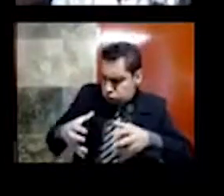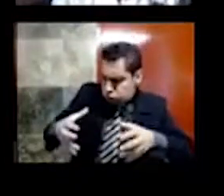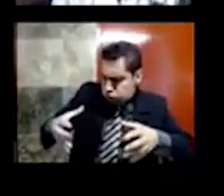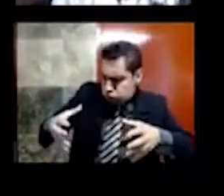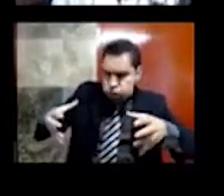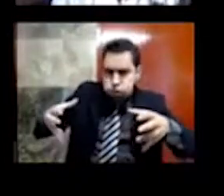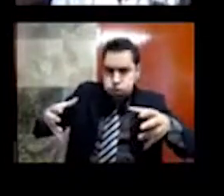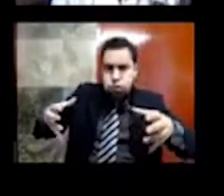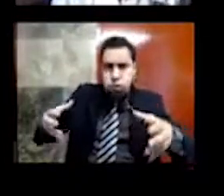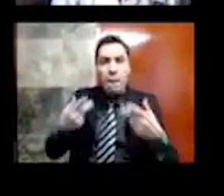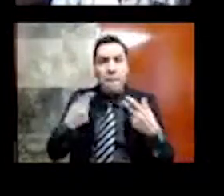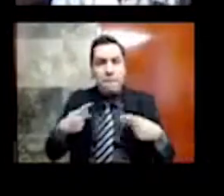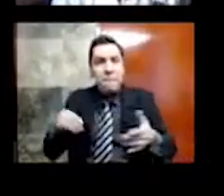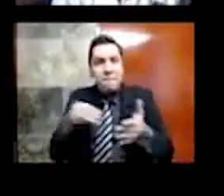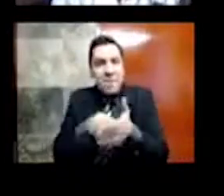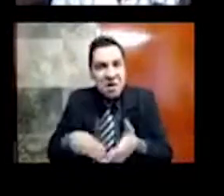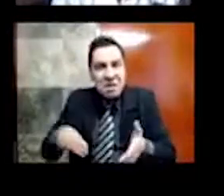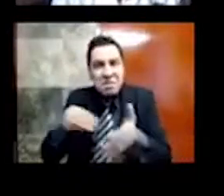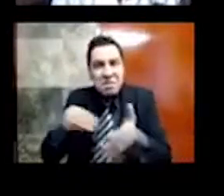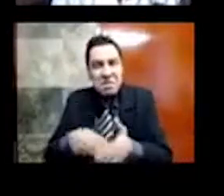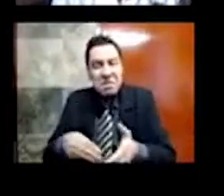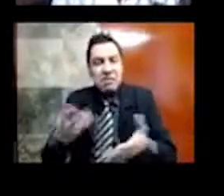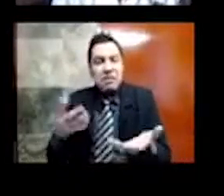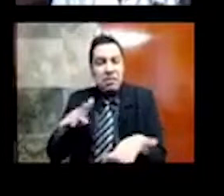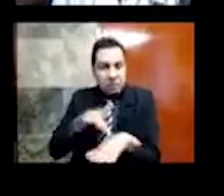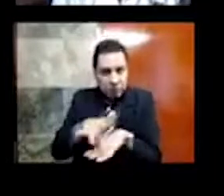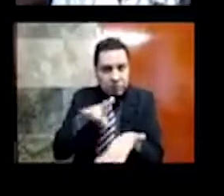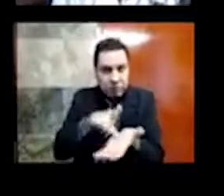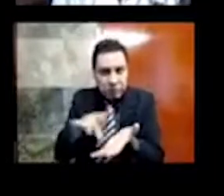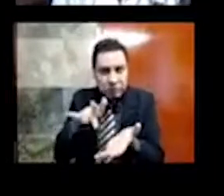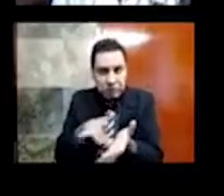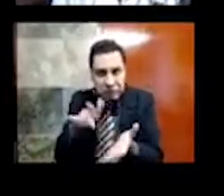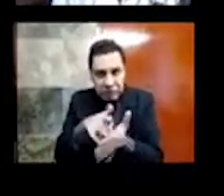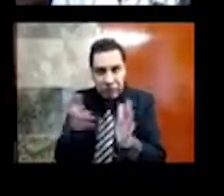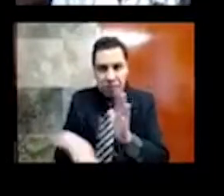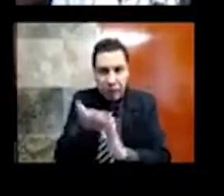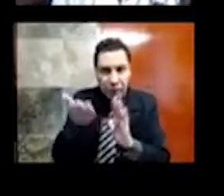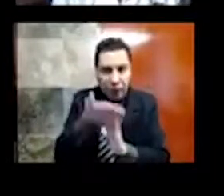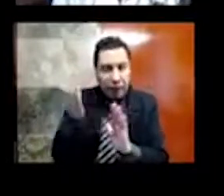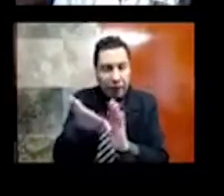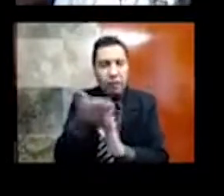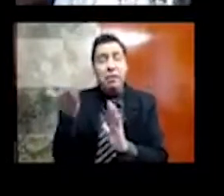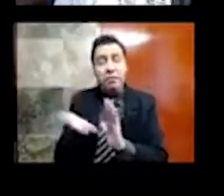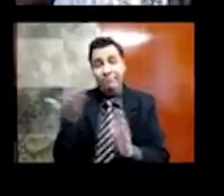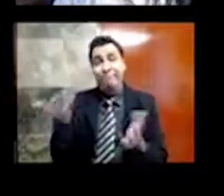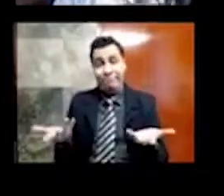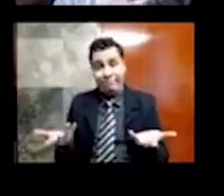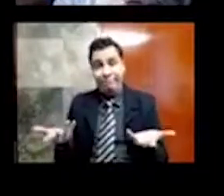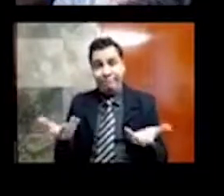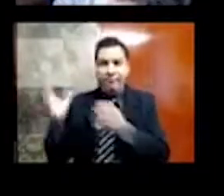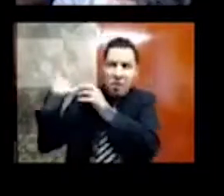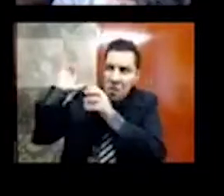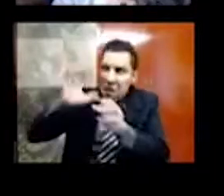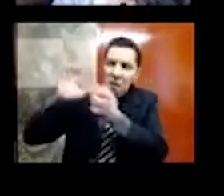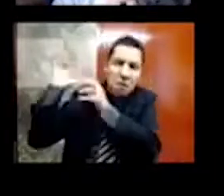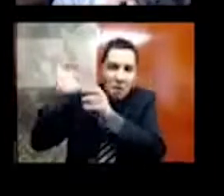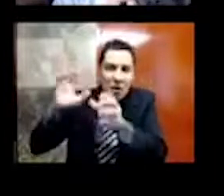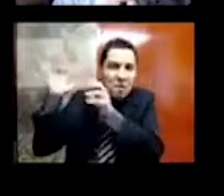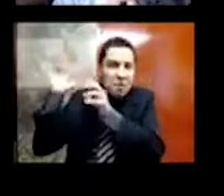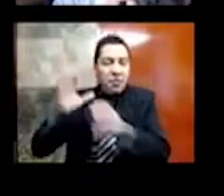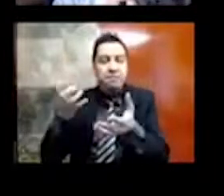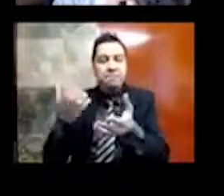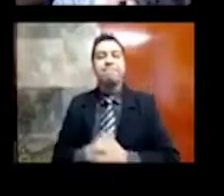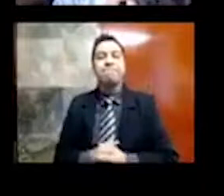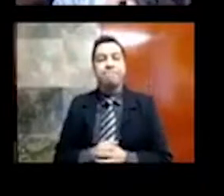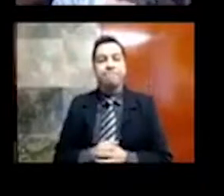de aguadores, de acarreadores de comida, etcétera, etcétera, ¿no? Así que la que sigue, para que